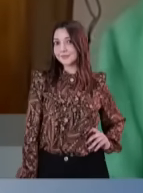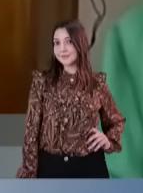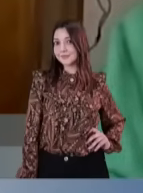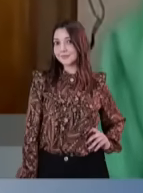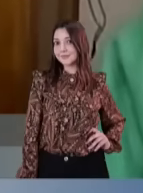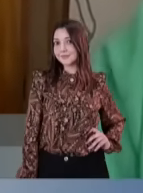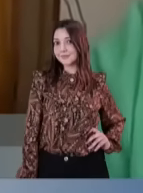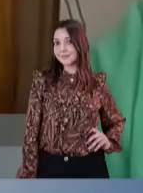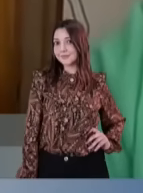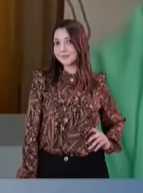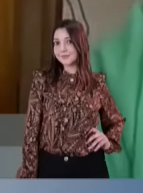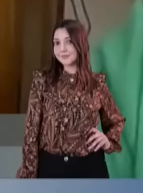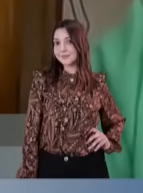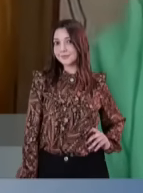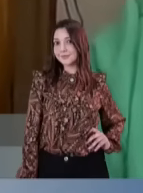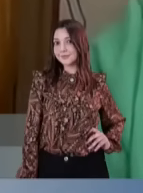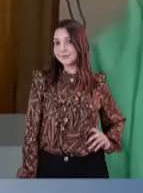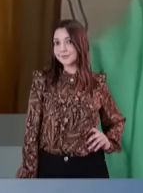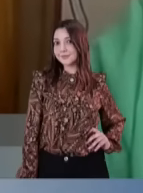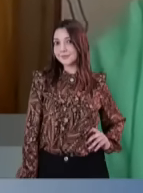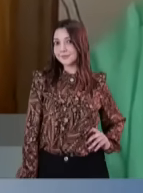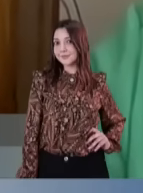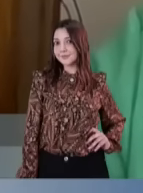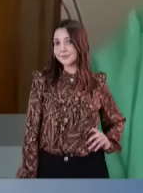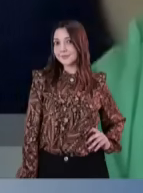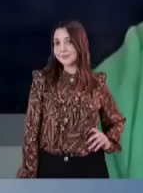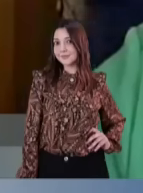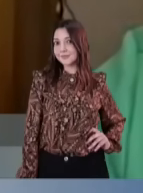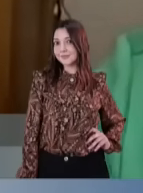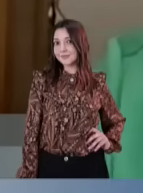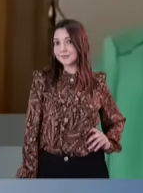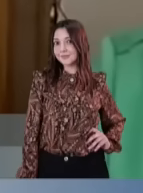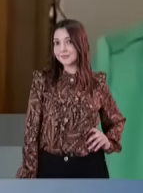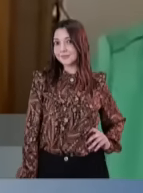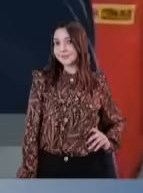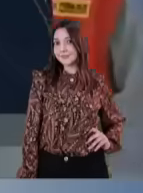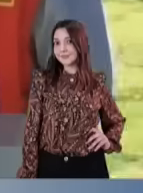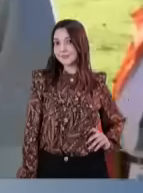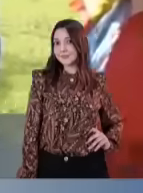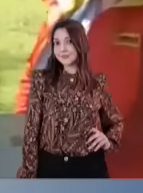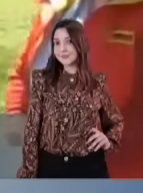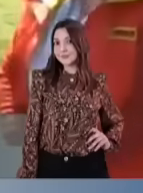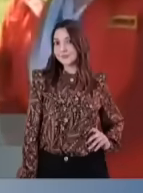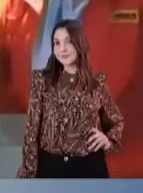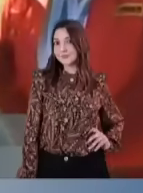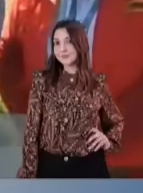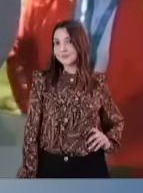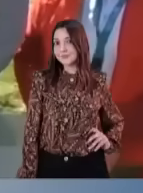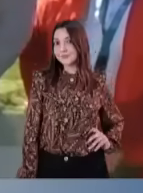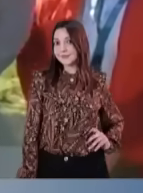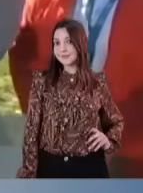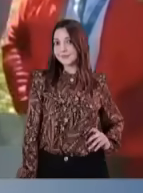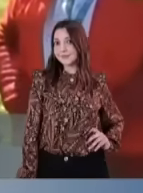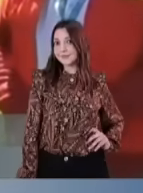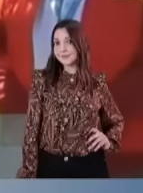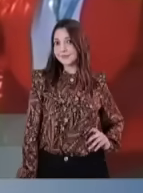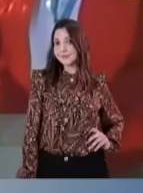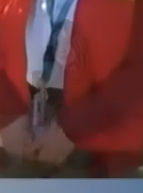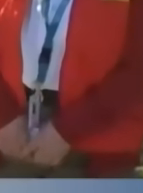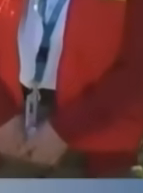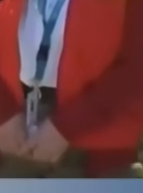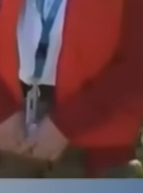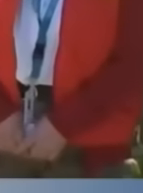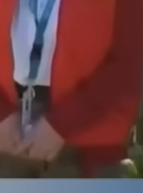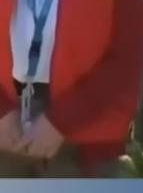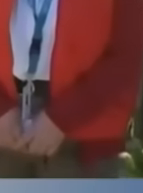luego de la renuncia de Jackson, no resuelve los problemas, aunque se afirmó que sería oportuno. Revisar y actualizar el programa de gobierno y las